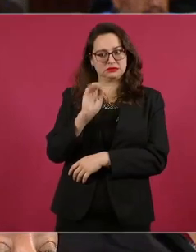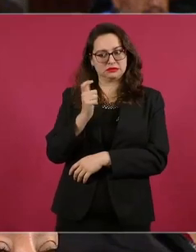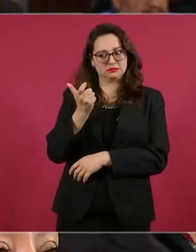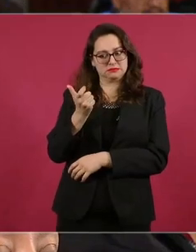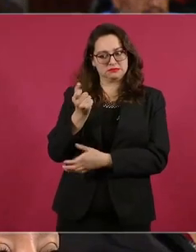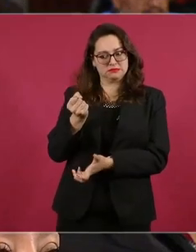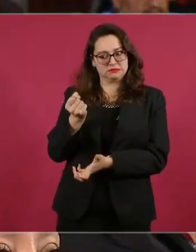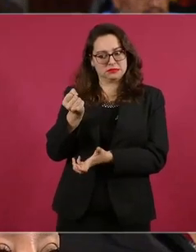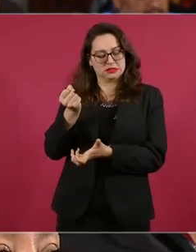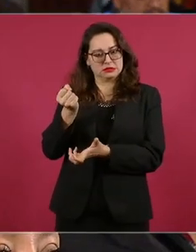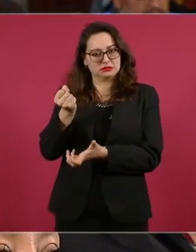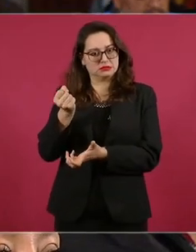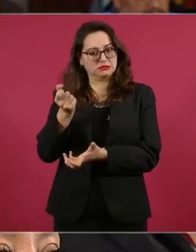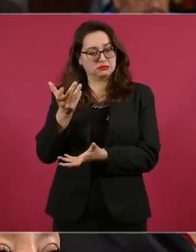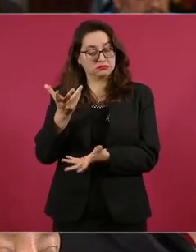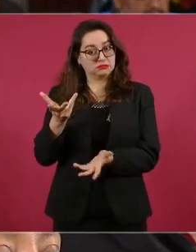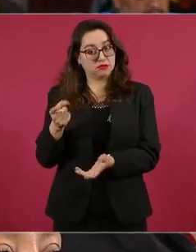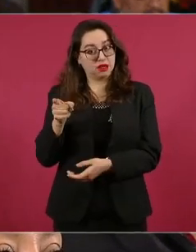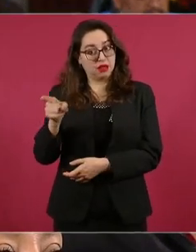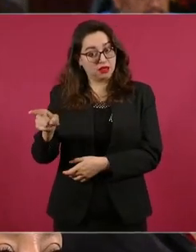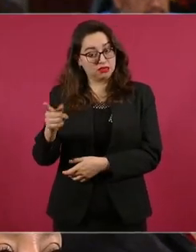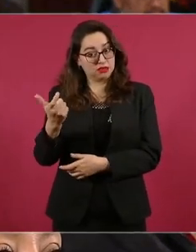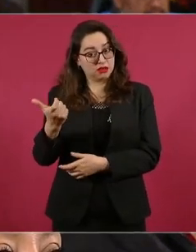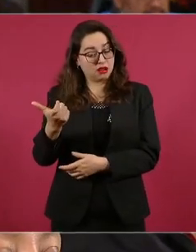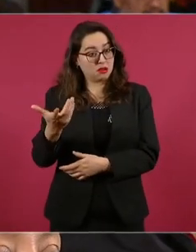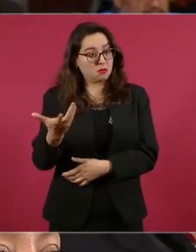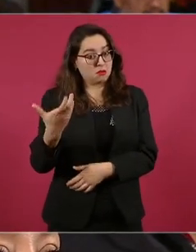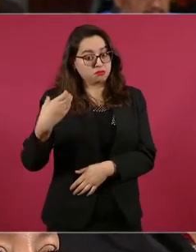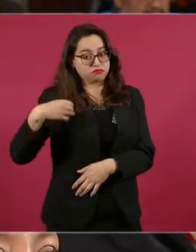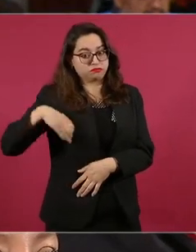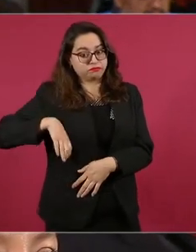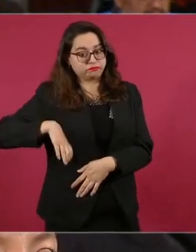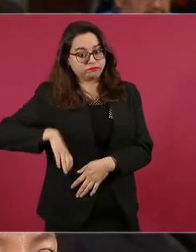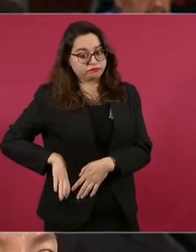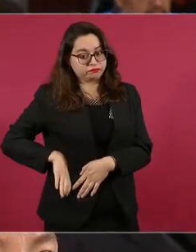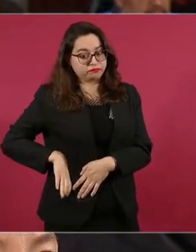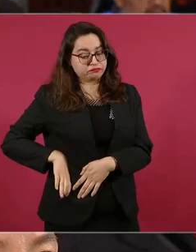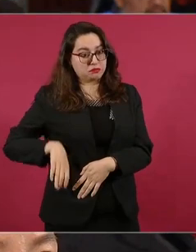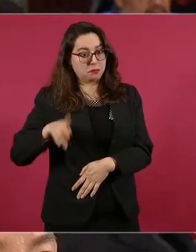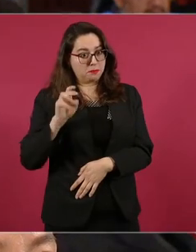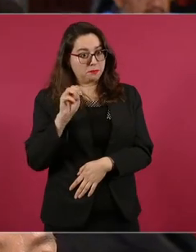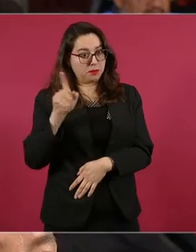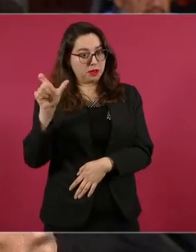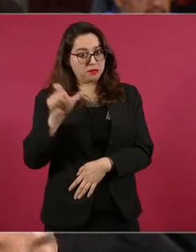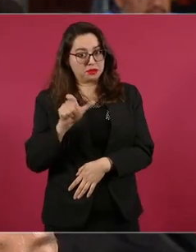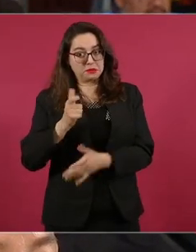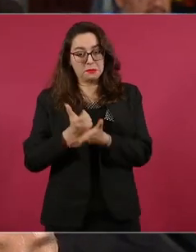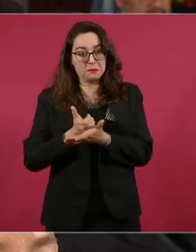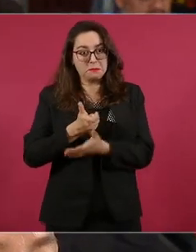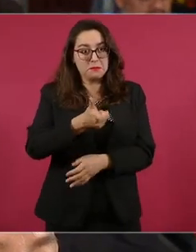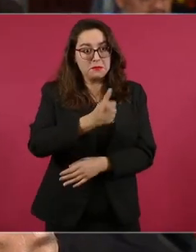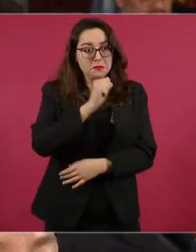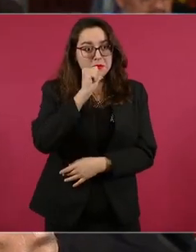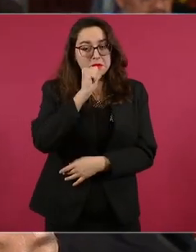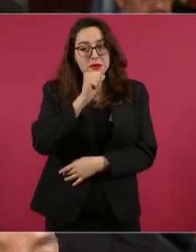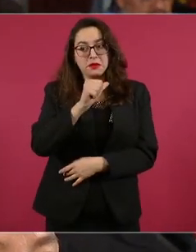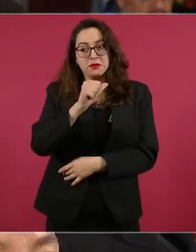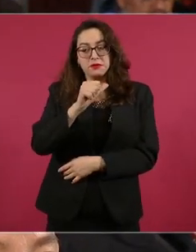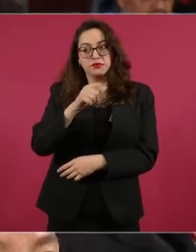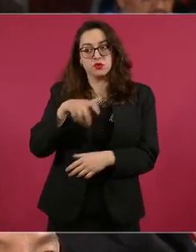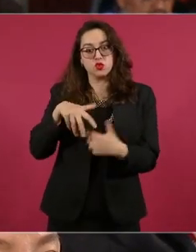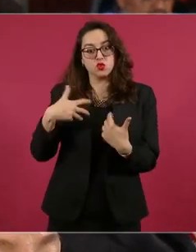sí es mucho dinero. O sea, he estado viendo que solo en el